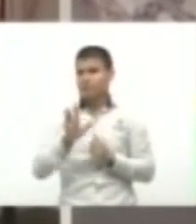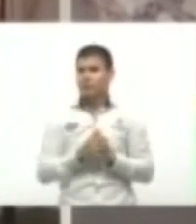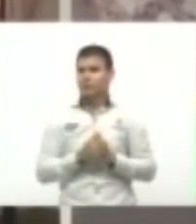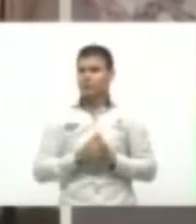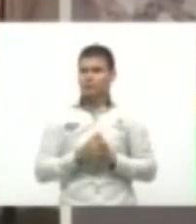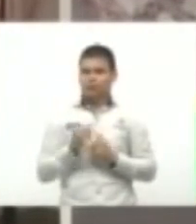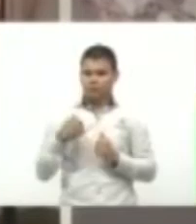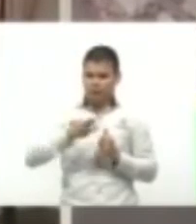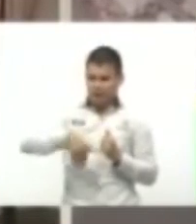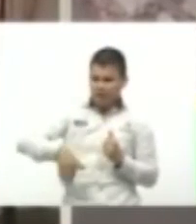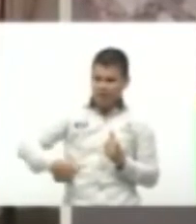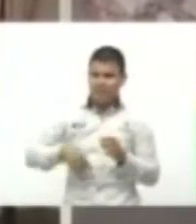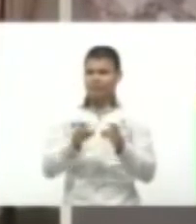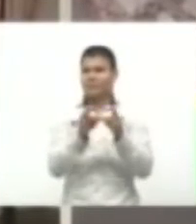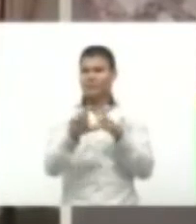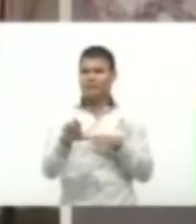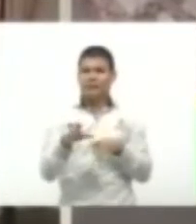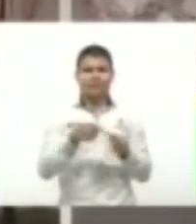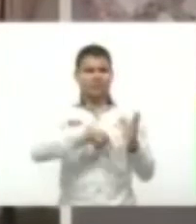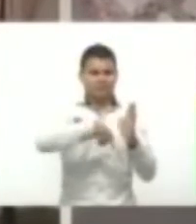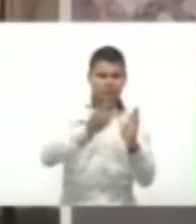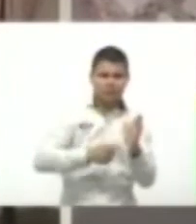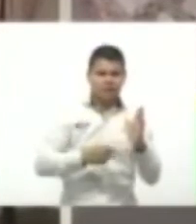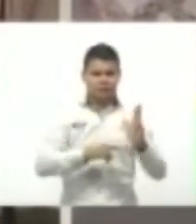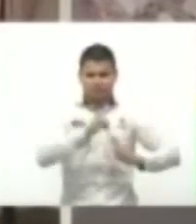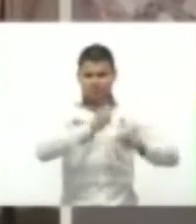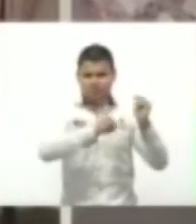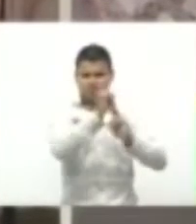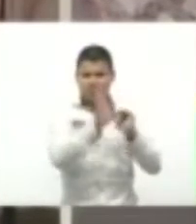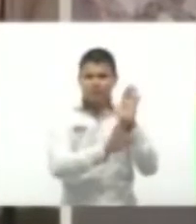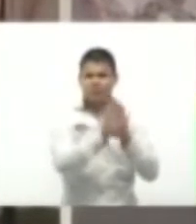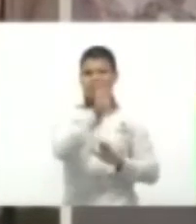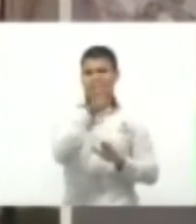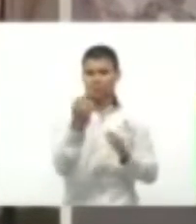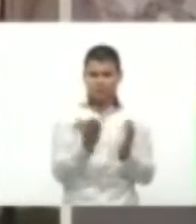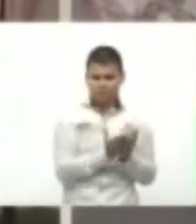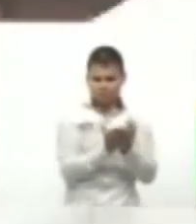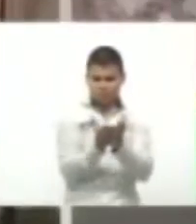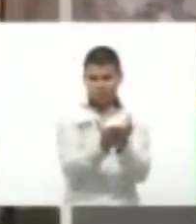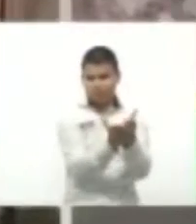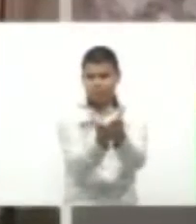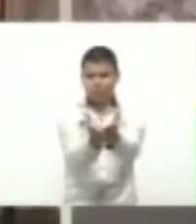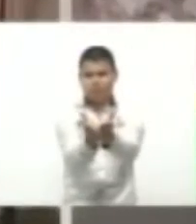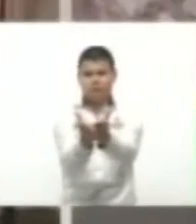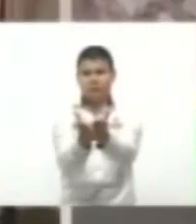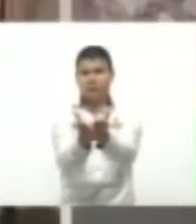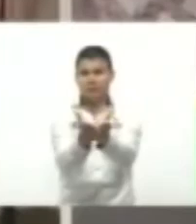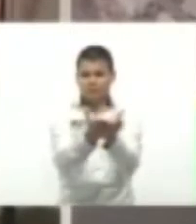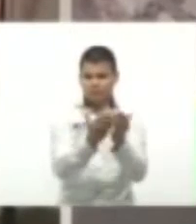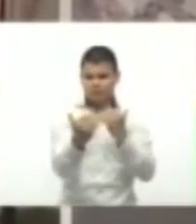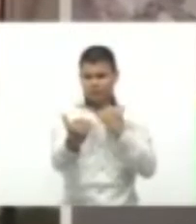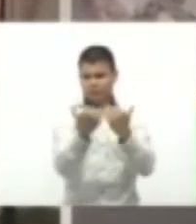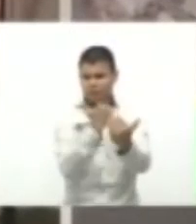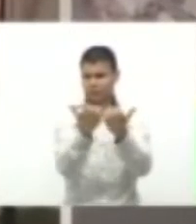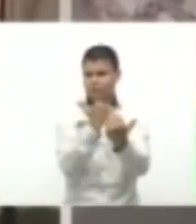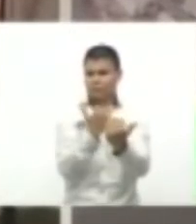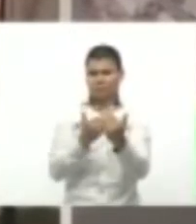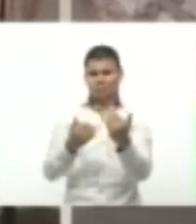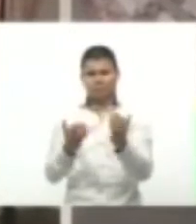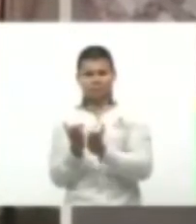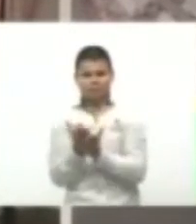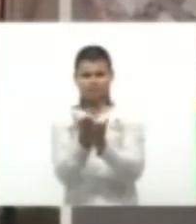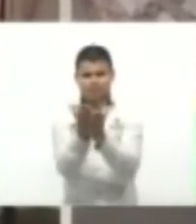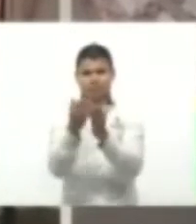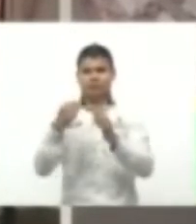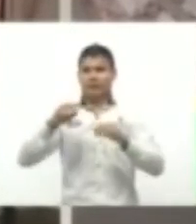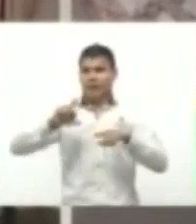muy importante, no solamente para Barranquilla, sino para todo el país, que es el desarrollo del intermodalismo de manera constante. No está incluido las zonas de giro, no está incluido otros dragados